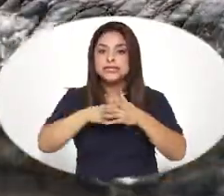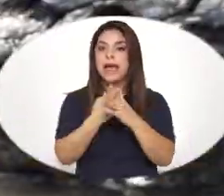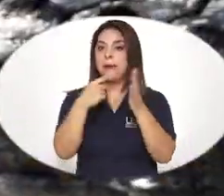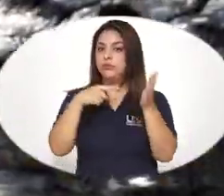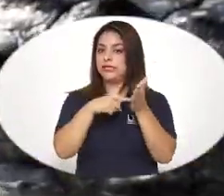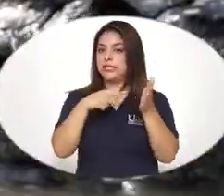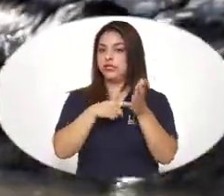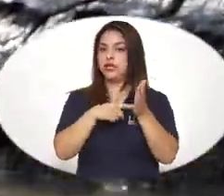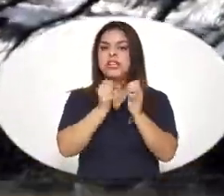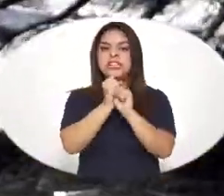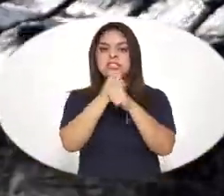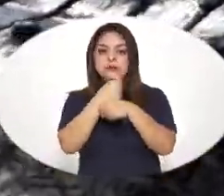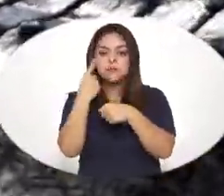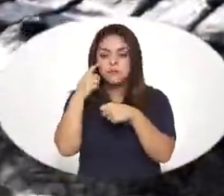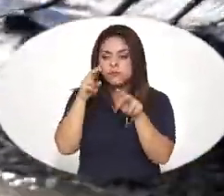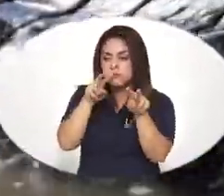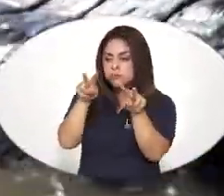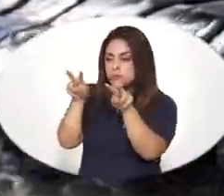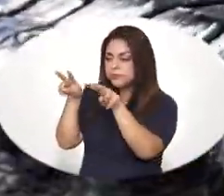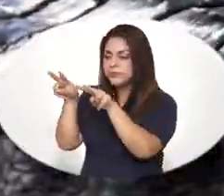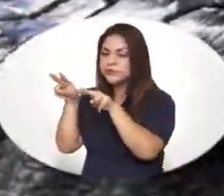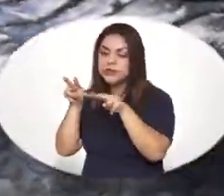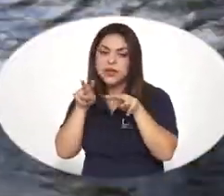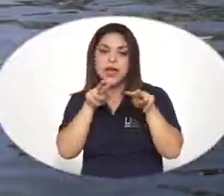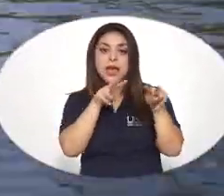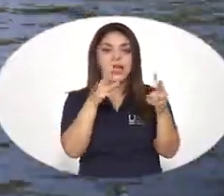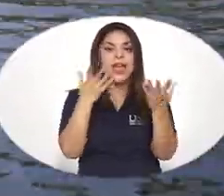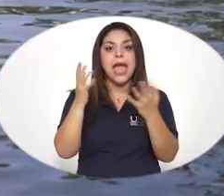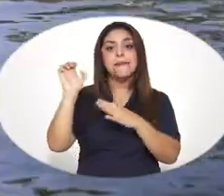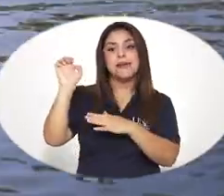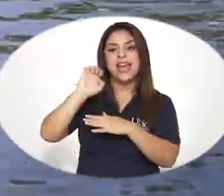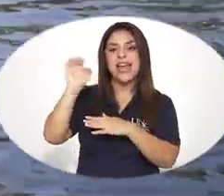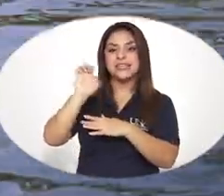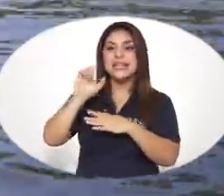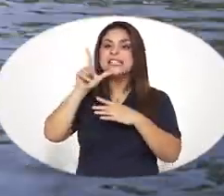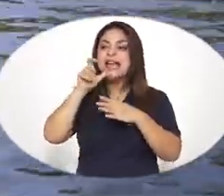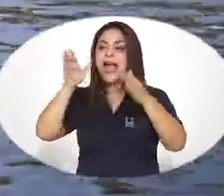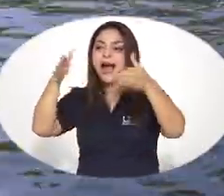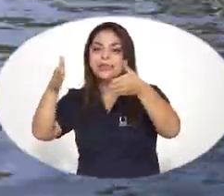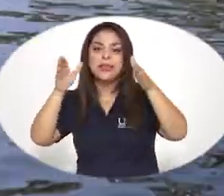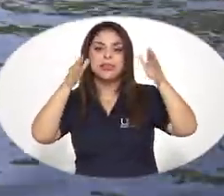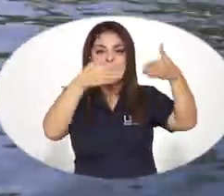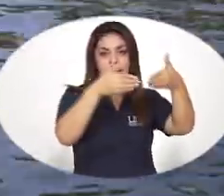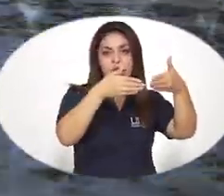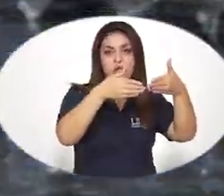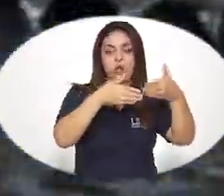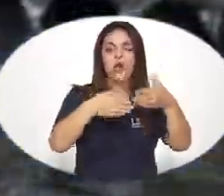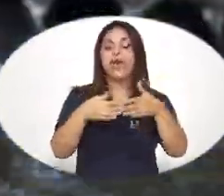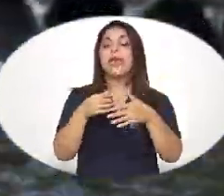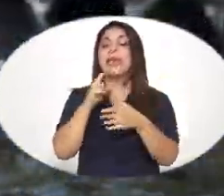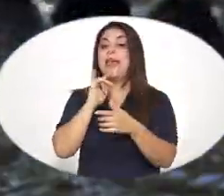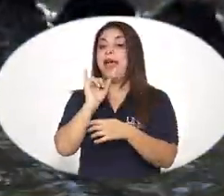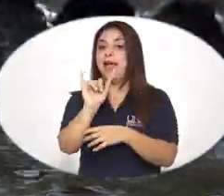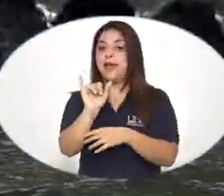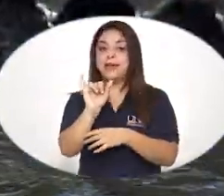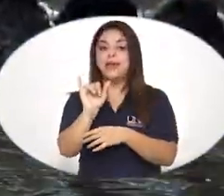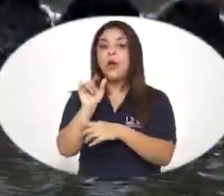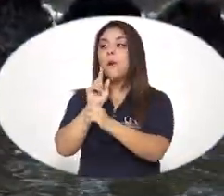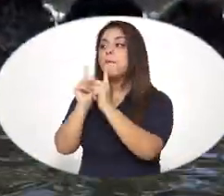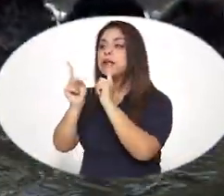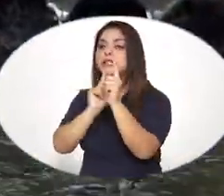Cuando iniciamos esto, hicimos un mapeo de las emergencias que estaban siendo atendidas y quién las estaba atendiendo. Y